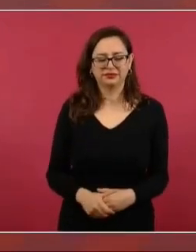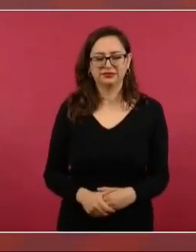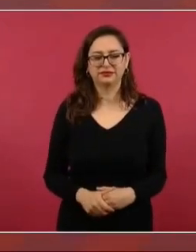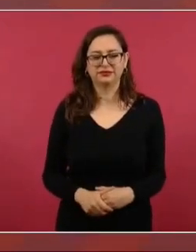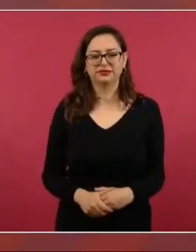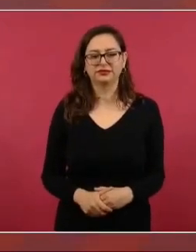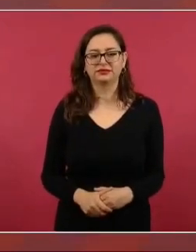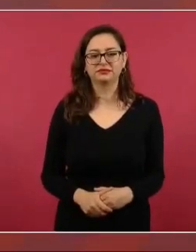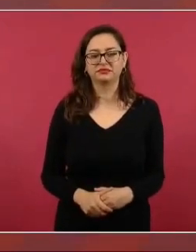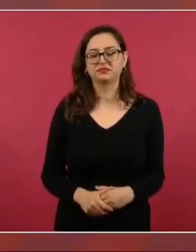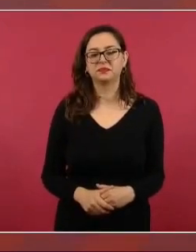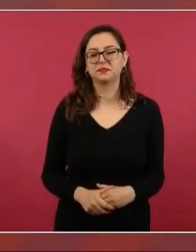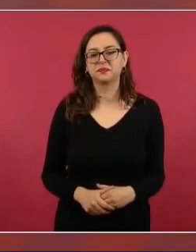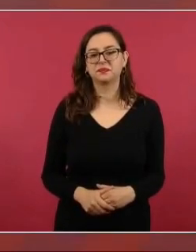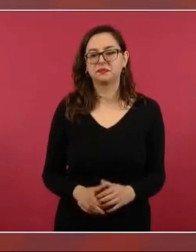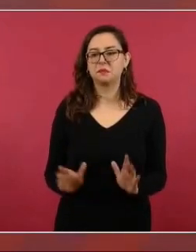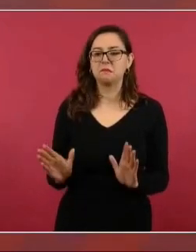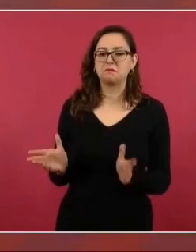Nos toman el pelo.